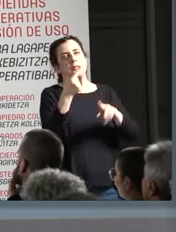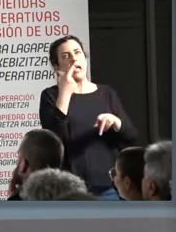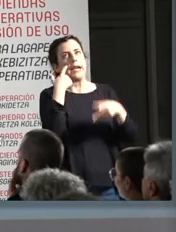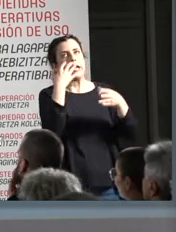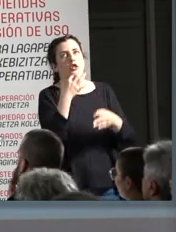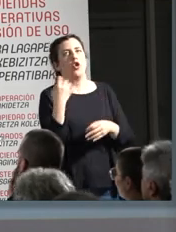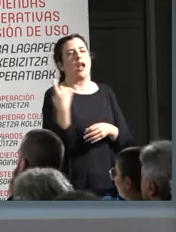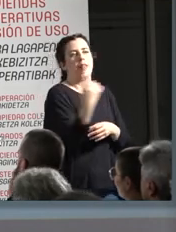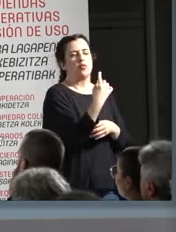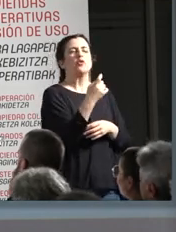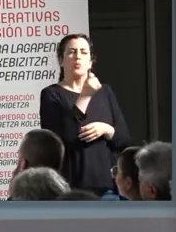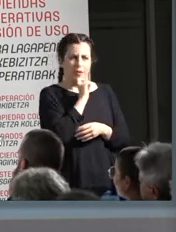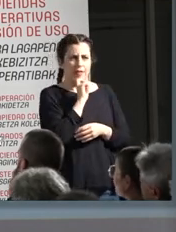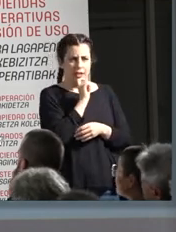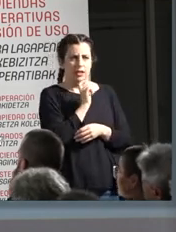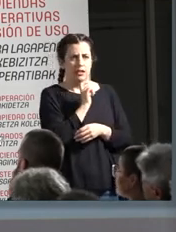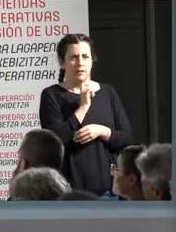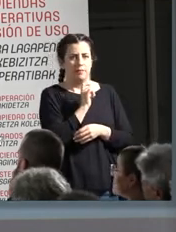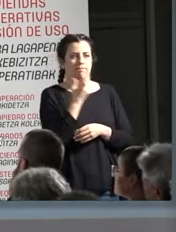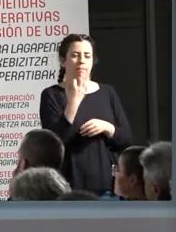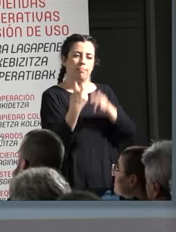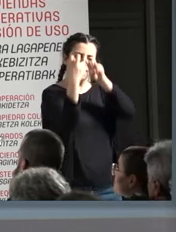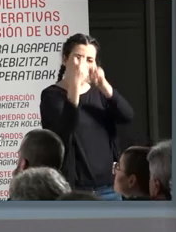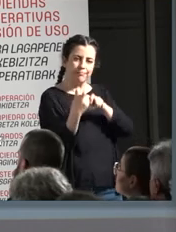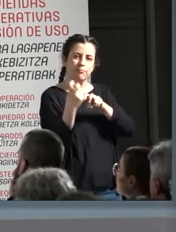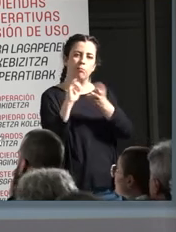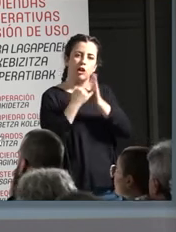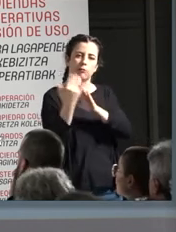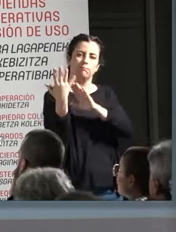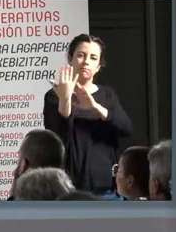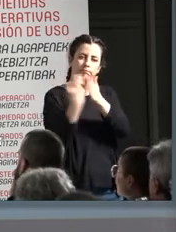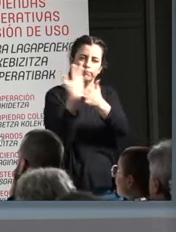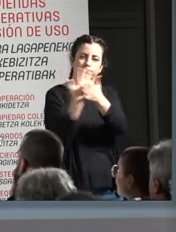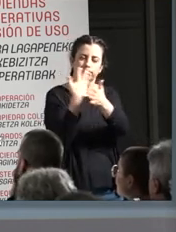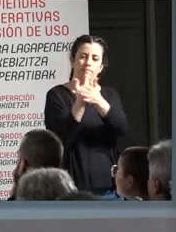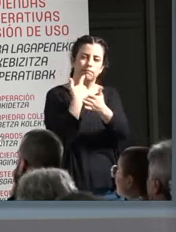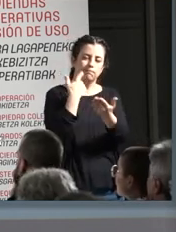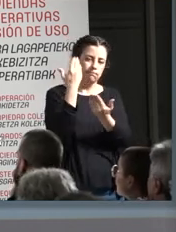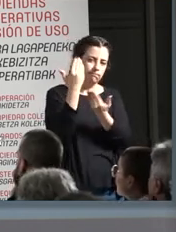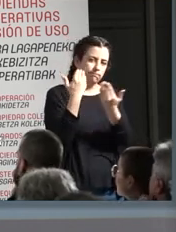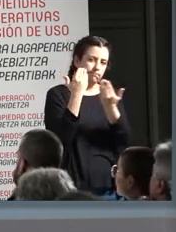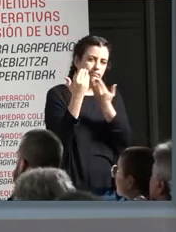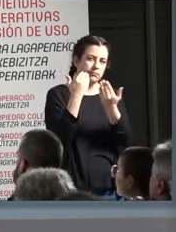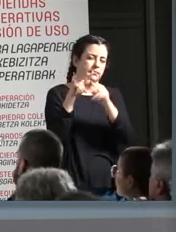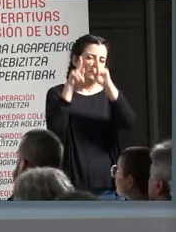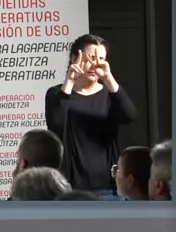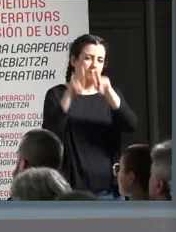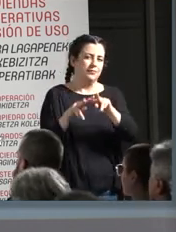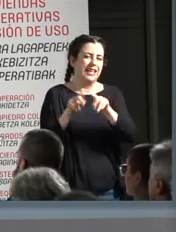hacerlo pues sentándonos con cada uno de los proyectos y analizando las características propias de cada uno de